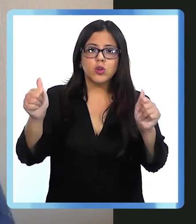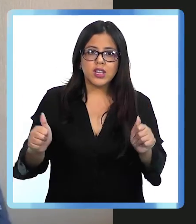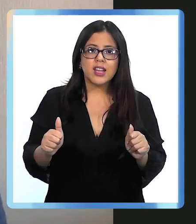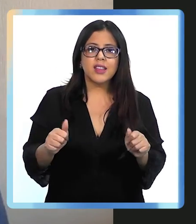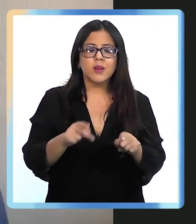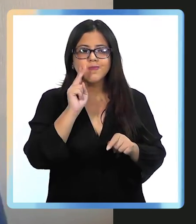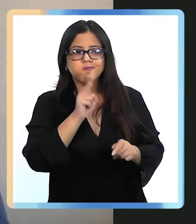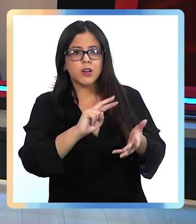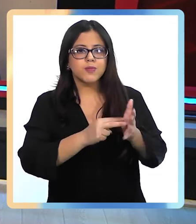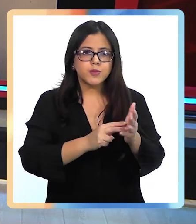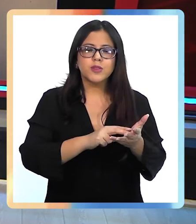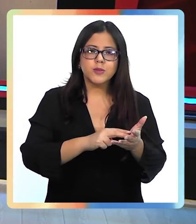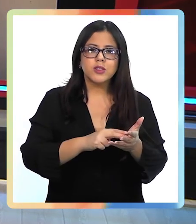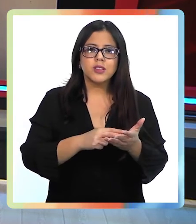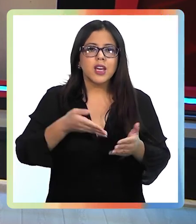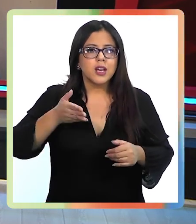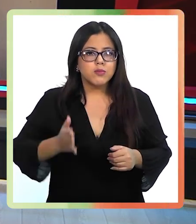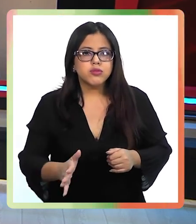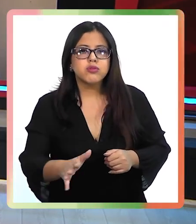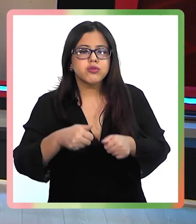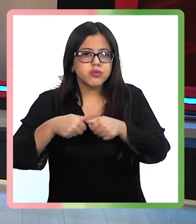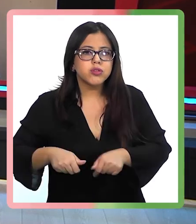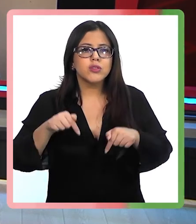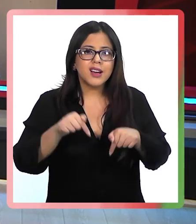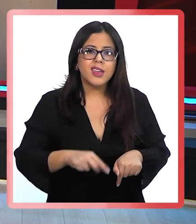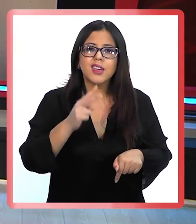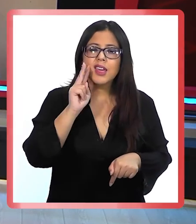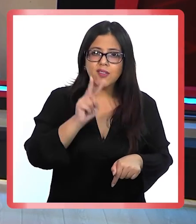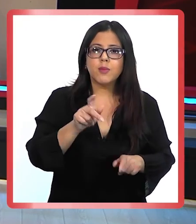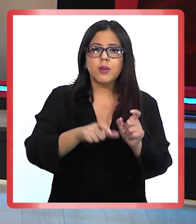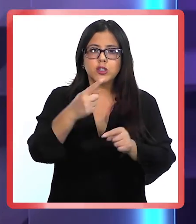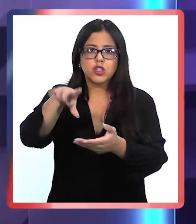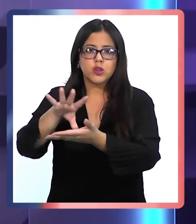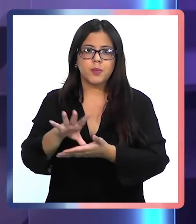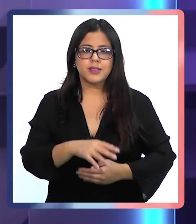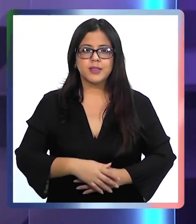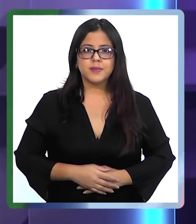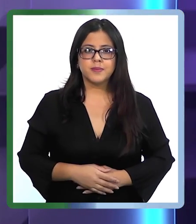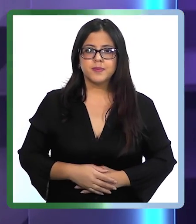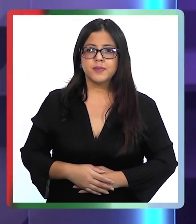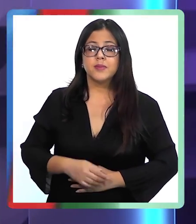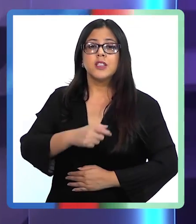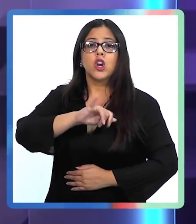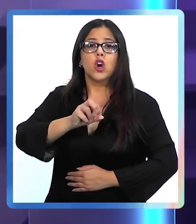manera permanente, que vivimos la migración a cada minuto en nuestras regiones y en nuestros territorios. Jorge Díaz, gobernador de Arica y